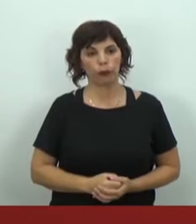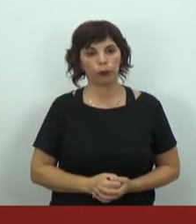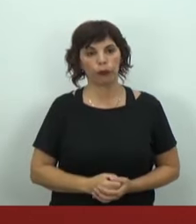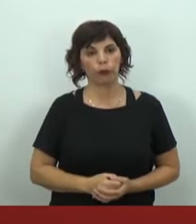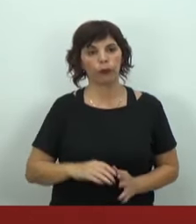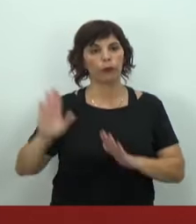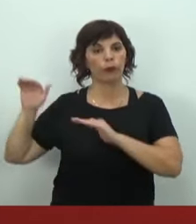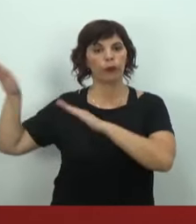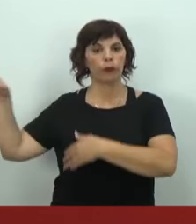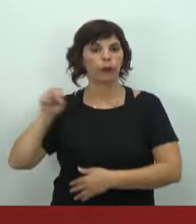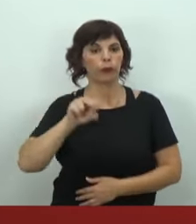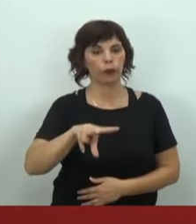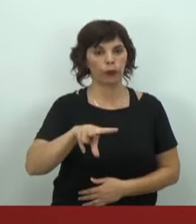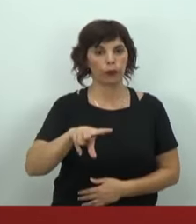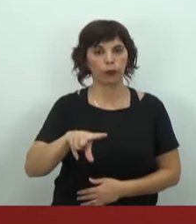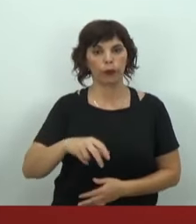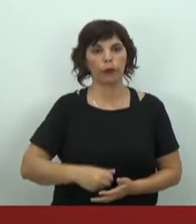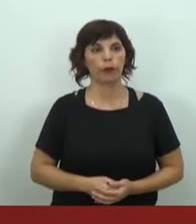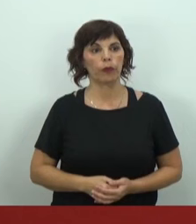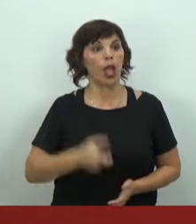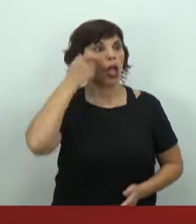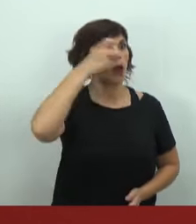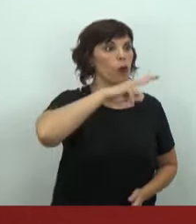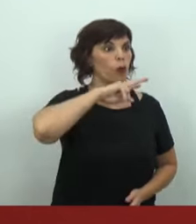12, donde van a salir de Egipto.